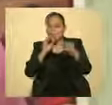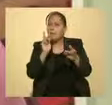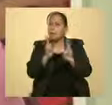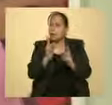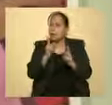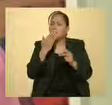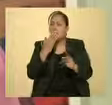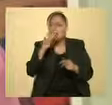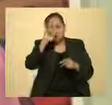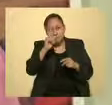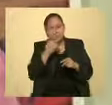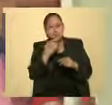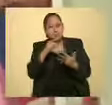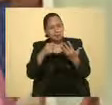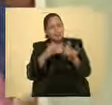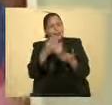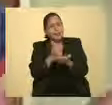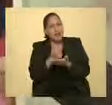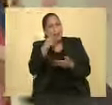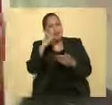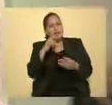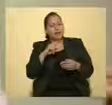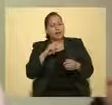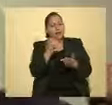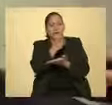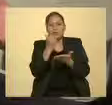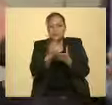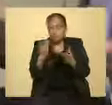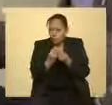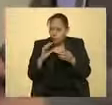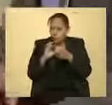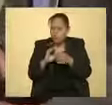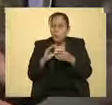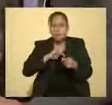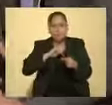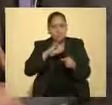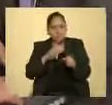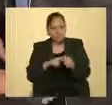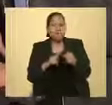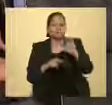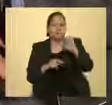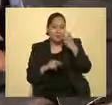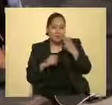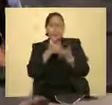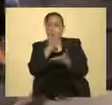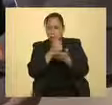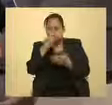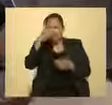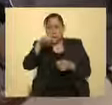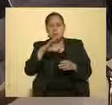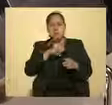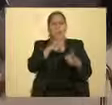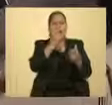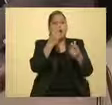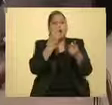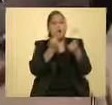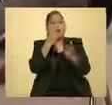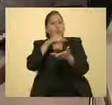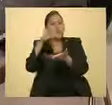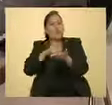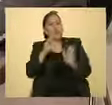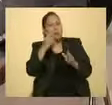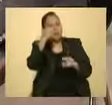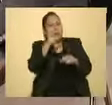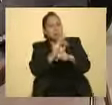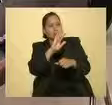estos consejos que nos das, pues justamente para ir nuestra ciudad en compañía de nuestras mascotas. Sí, y de verdad, es increíble que en la Ciudad de México estén haciendo todo esto, y si haya programas